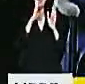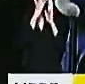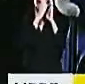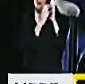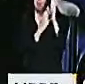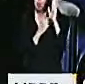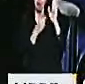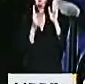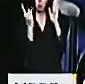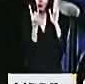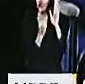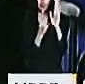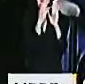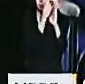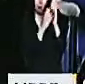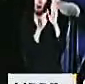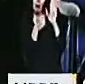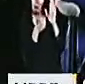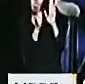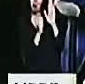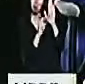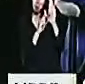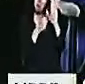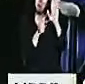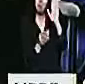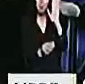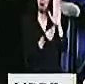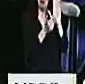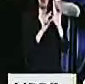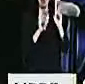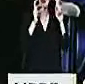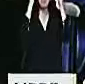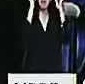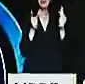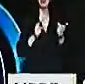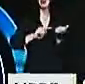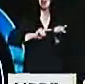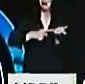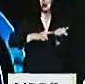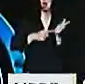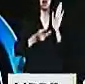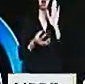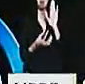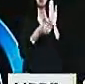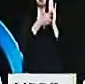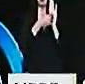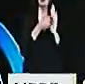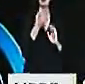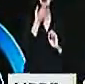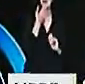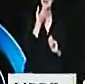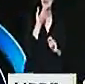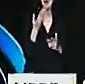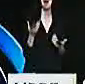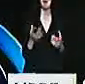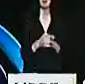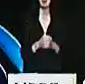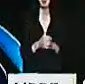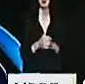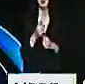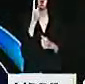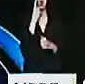para decir, a lo mejor aquí se pueden meter temas de habilidades digitales o tendencias de